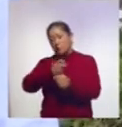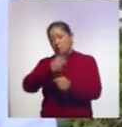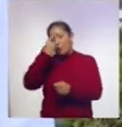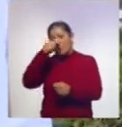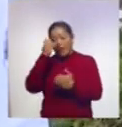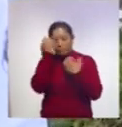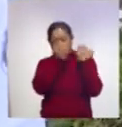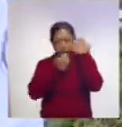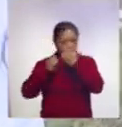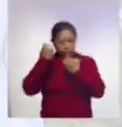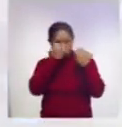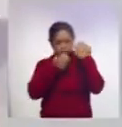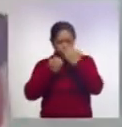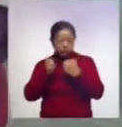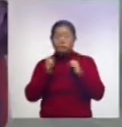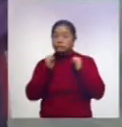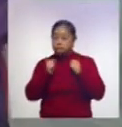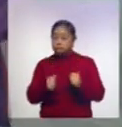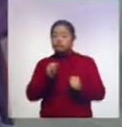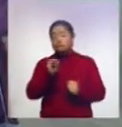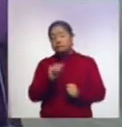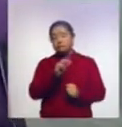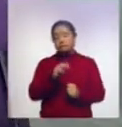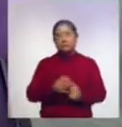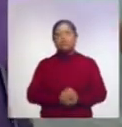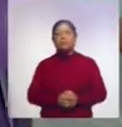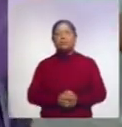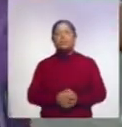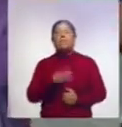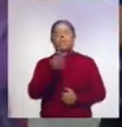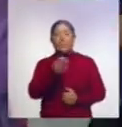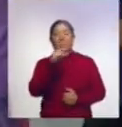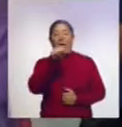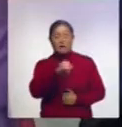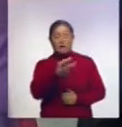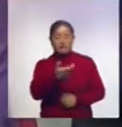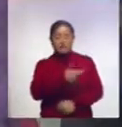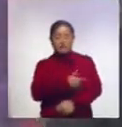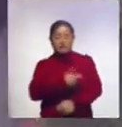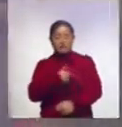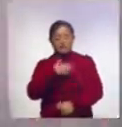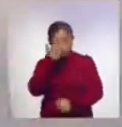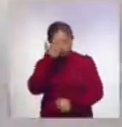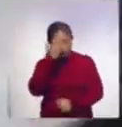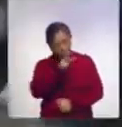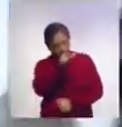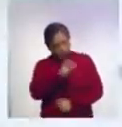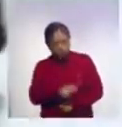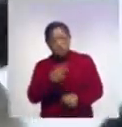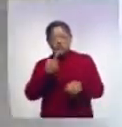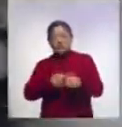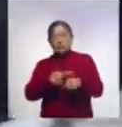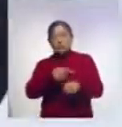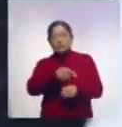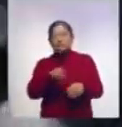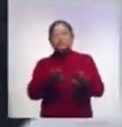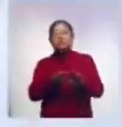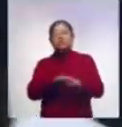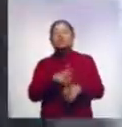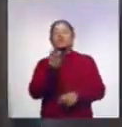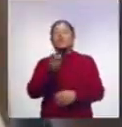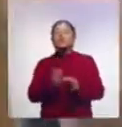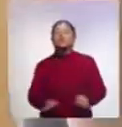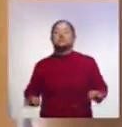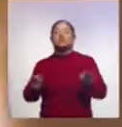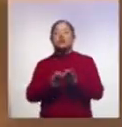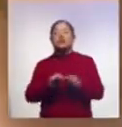los estudios de confirmación. A través de esta estrategia se conocerá el comportamiento de la enfermedad. De ahí radica la importancia de